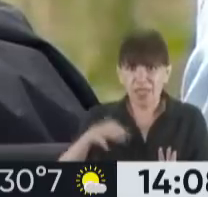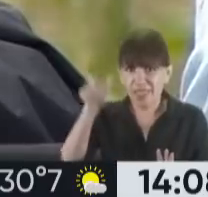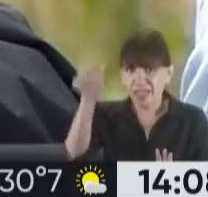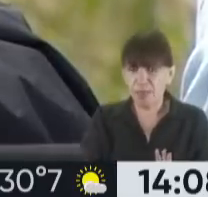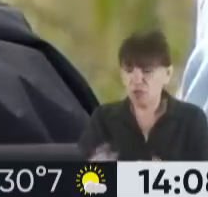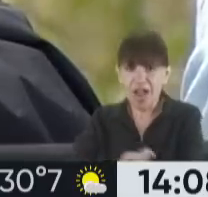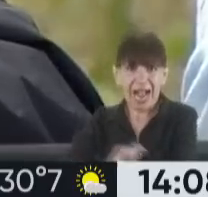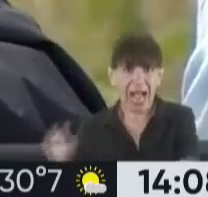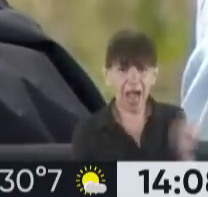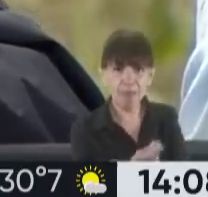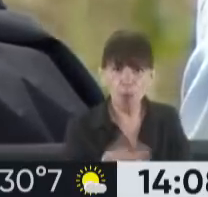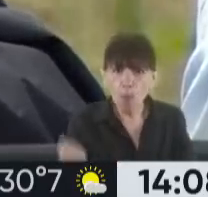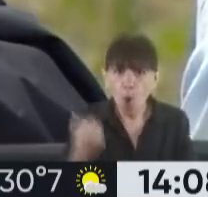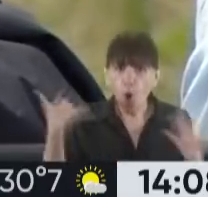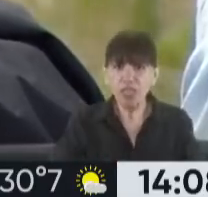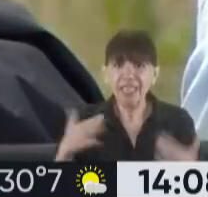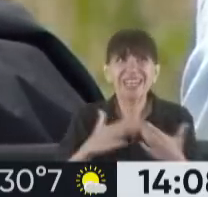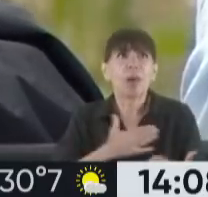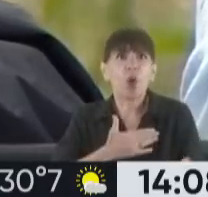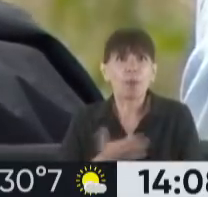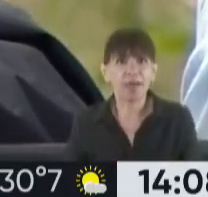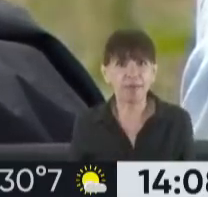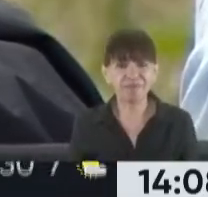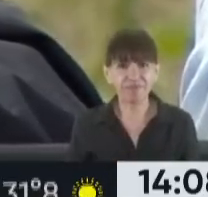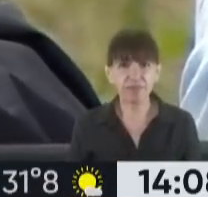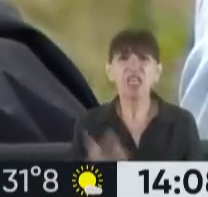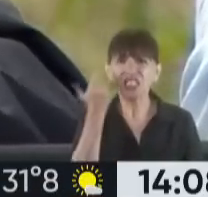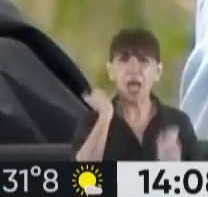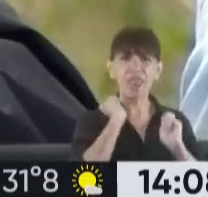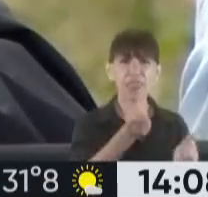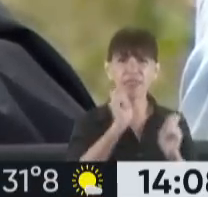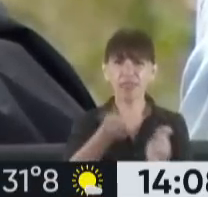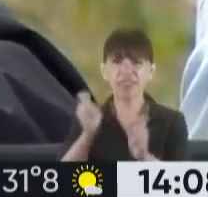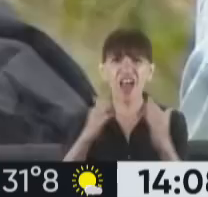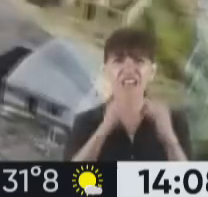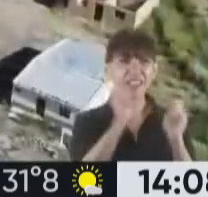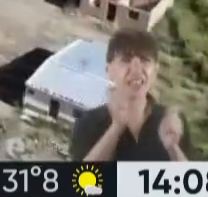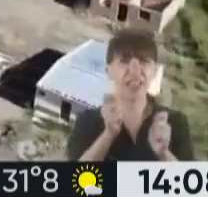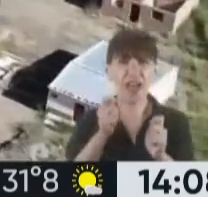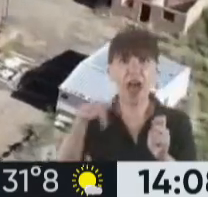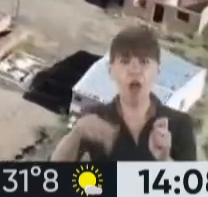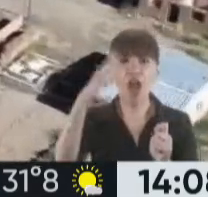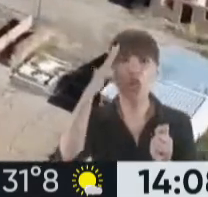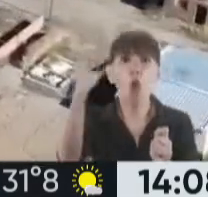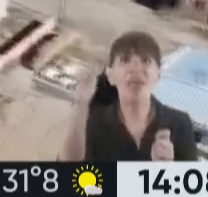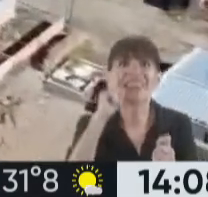persona. Llevo 90.000 casas entregadas desde que soy